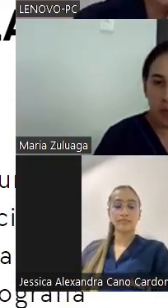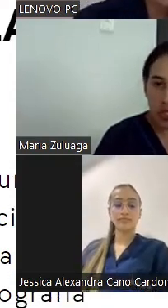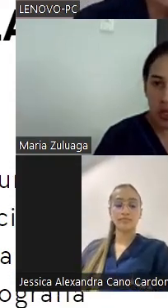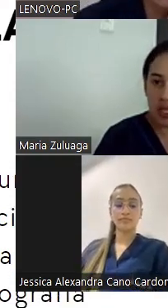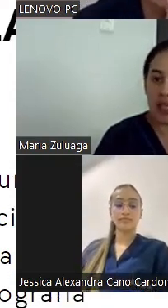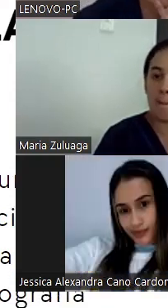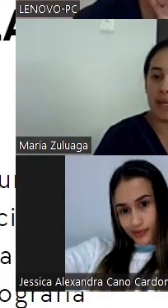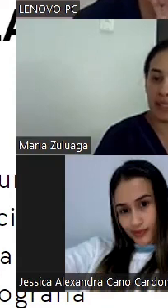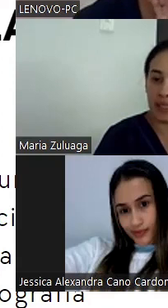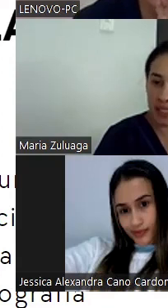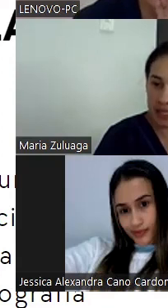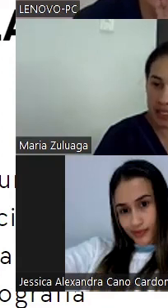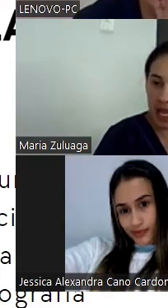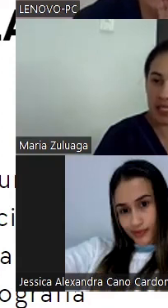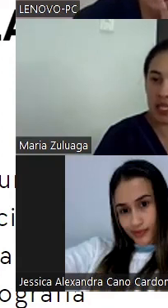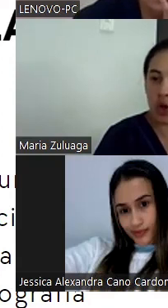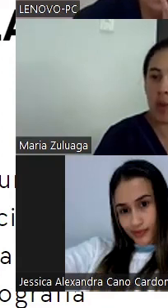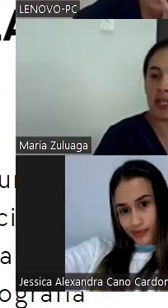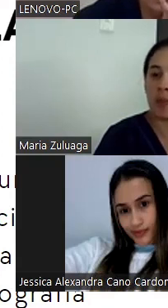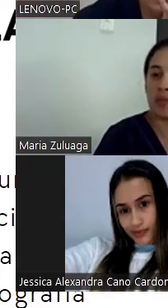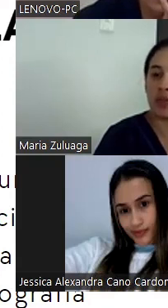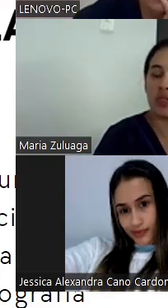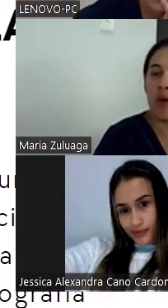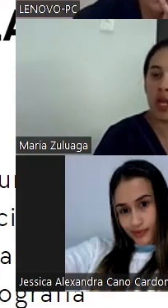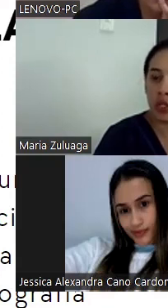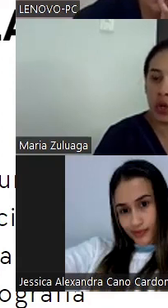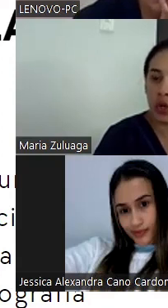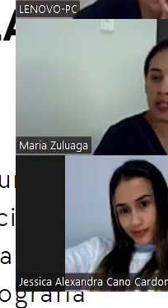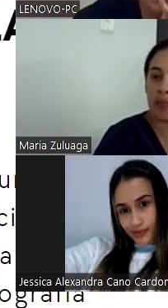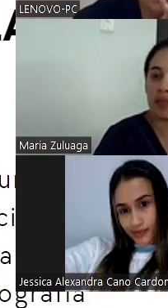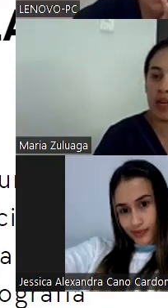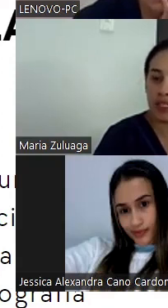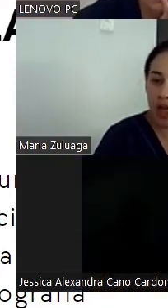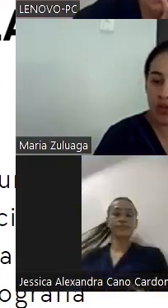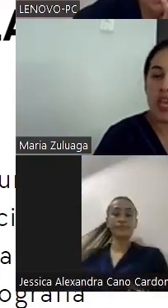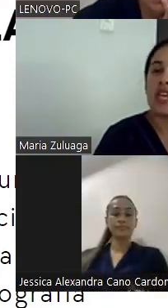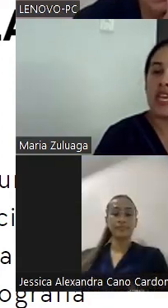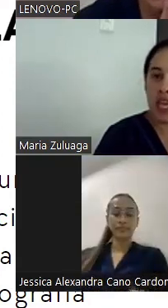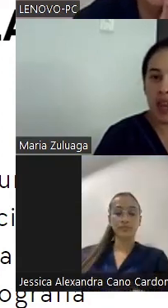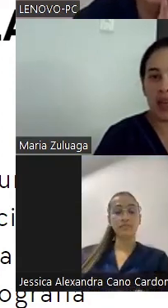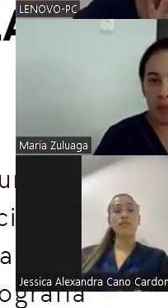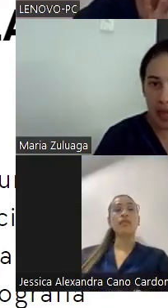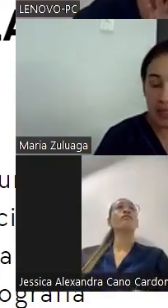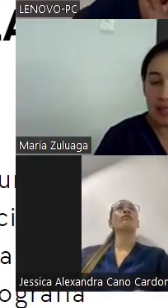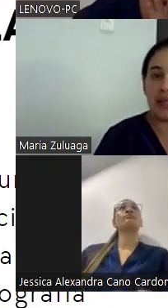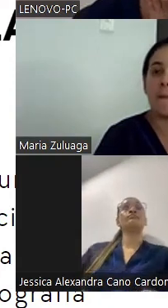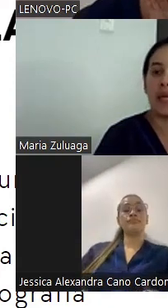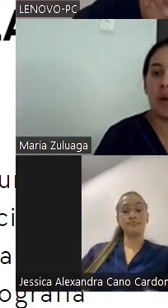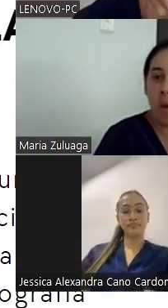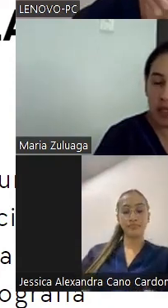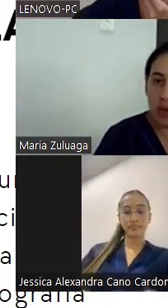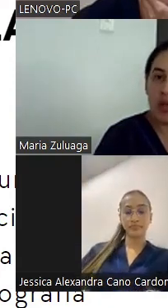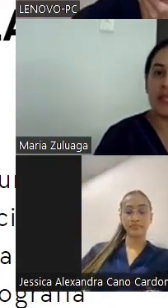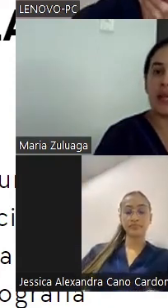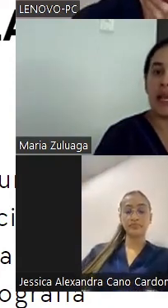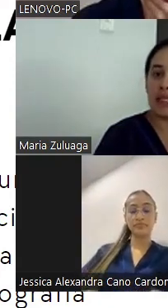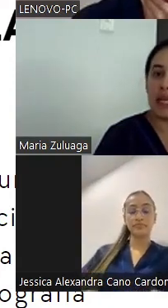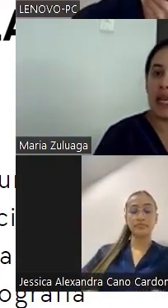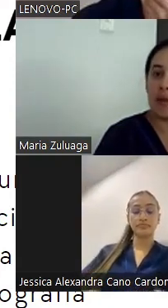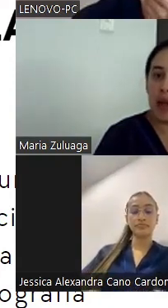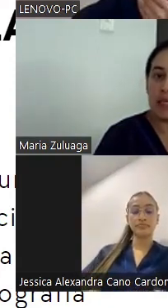de información que sean pertinentes, así como en experimentos de laboratorio correctamente realizados y en animales, siempre y cuando